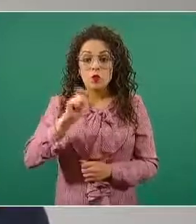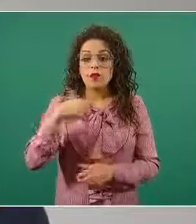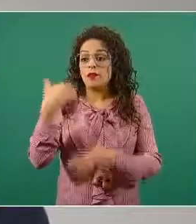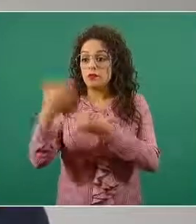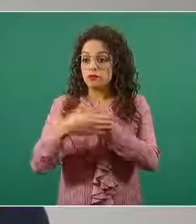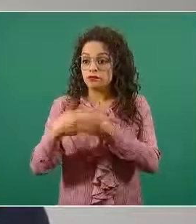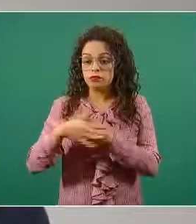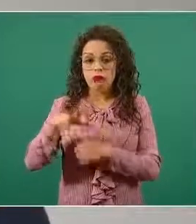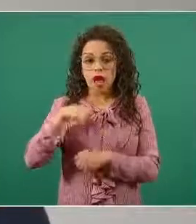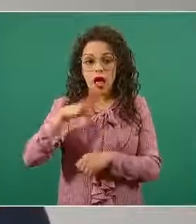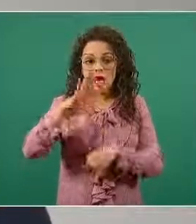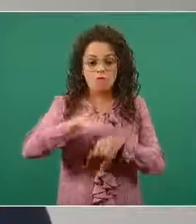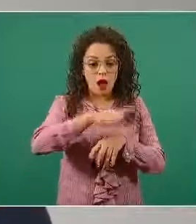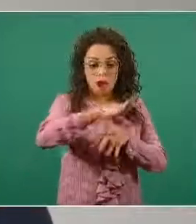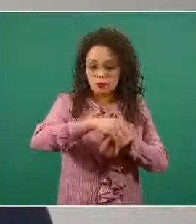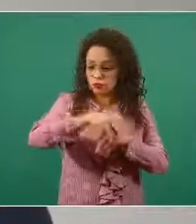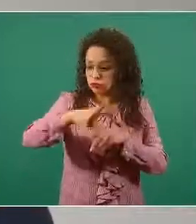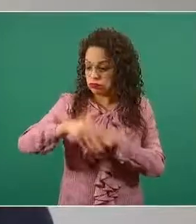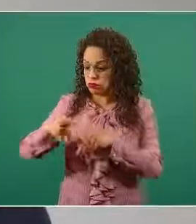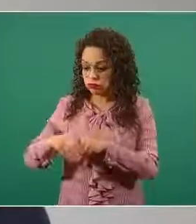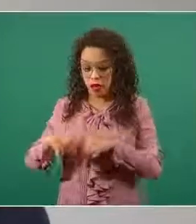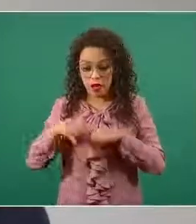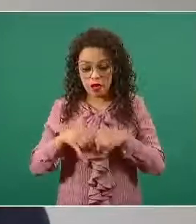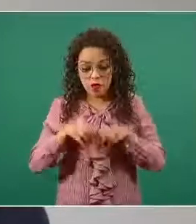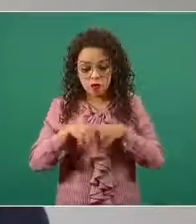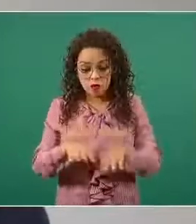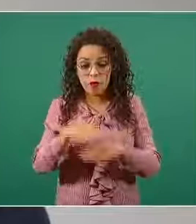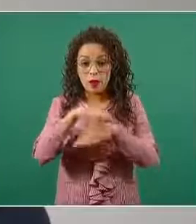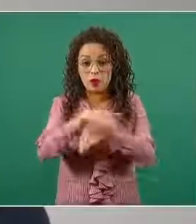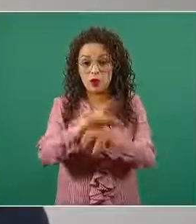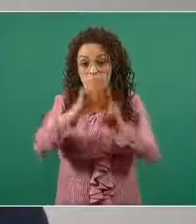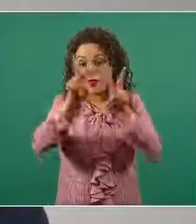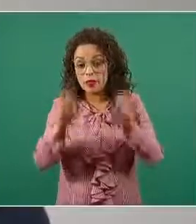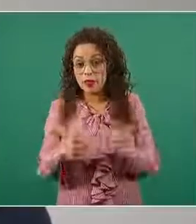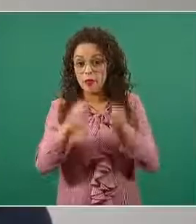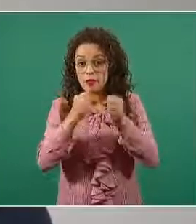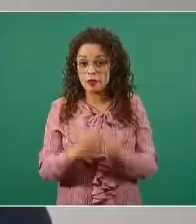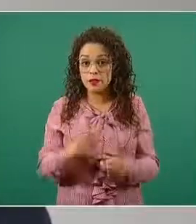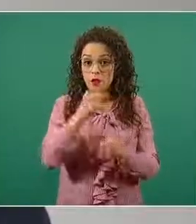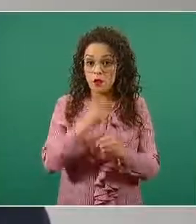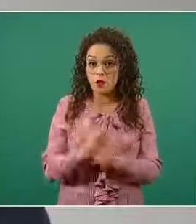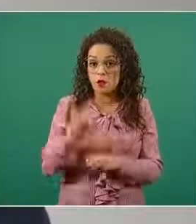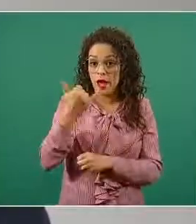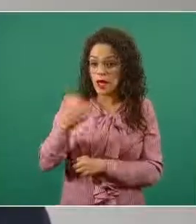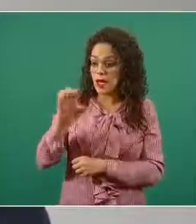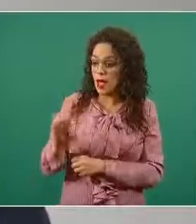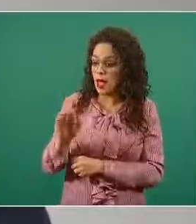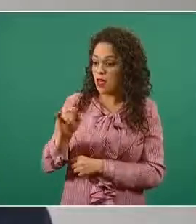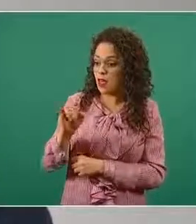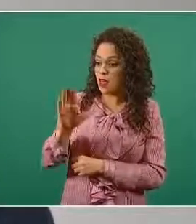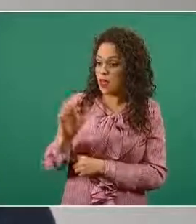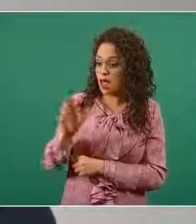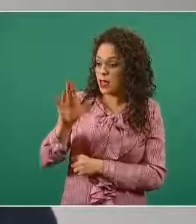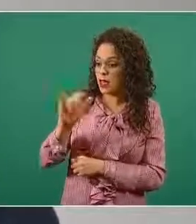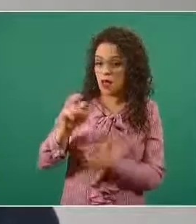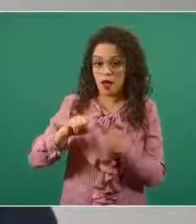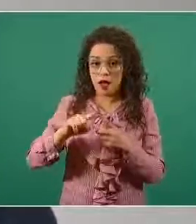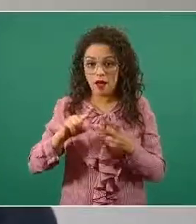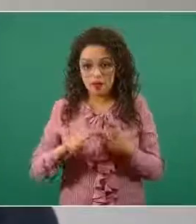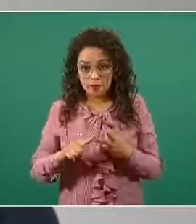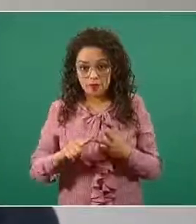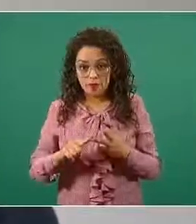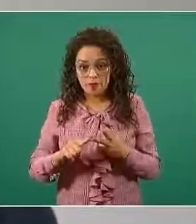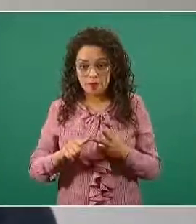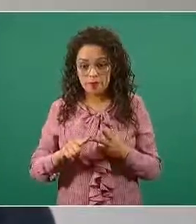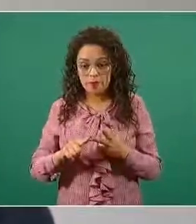en relación a su seguridad y obviamente también en relación a su eficacia en los demás grupos poblacionales, entonces ya con